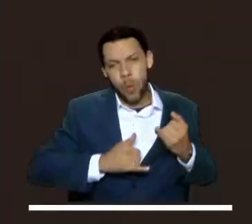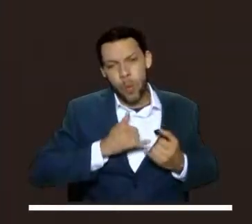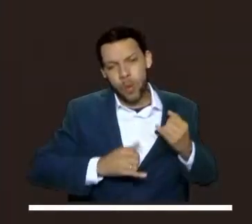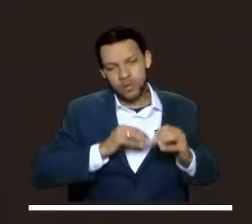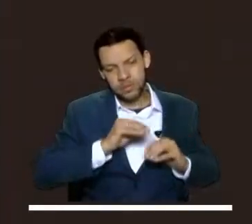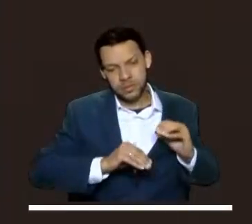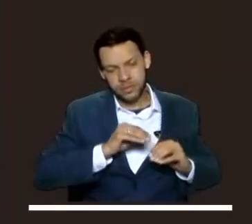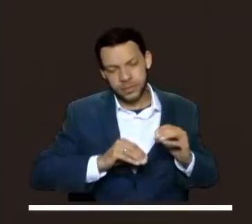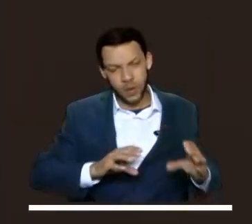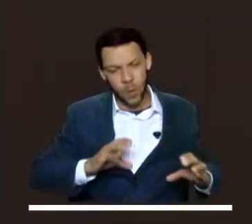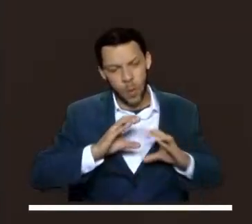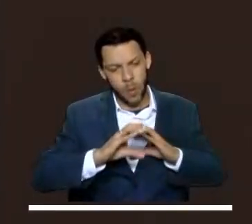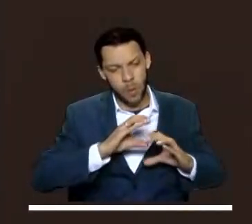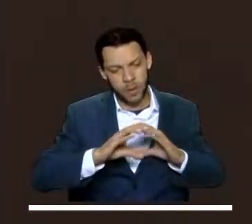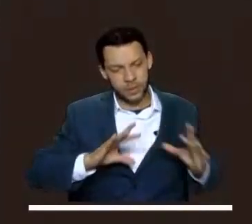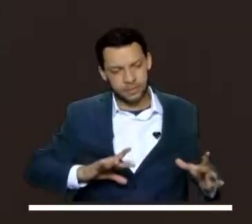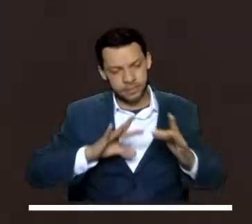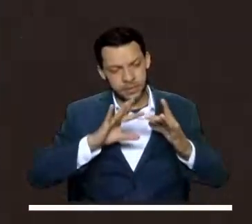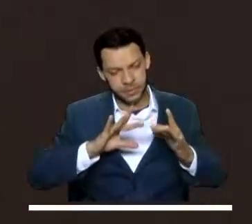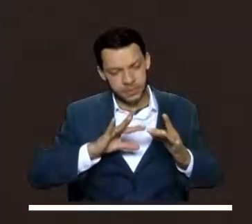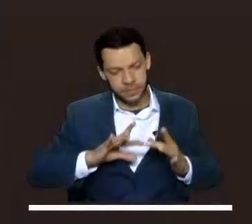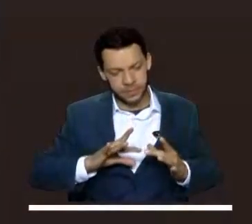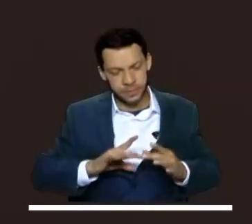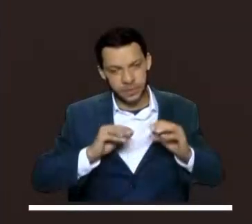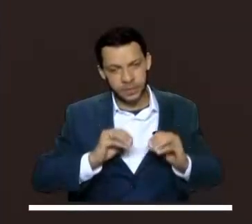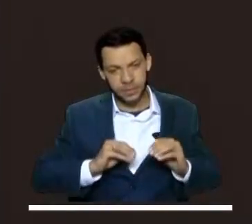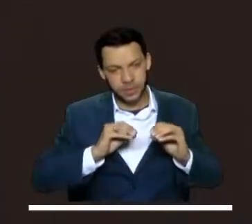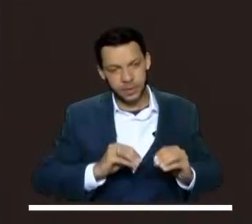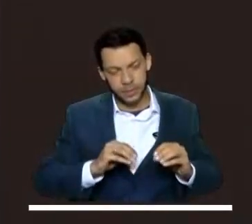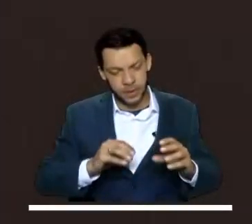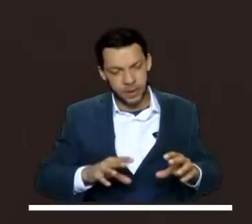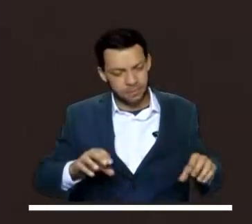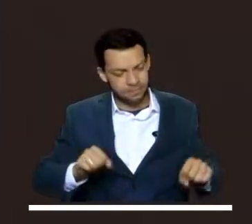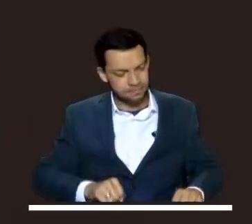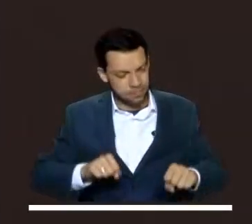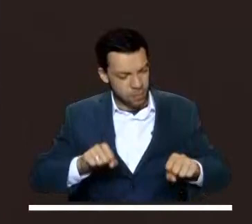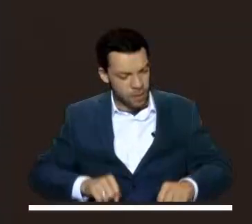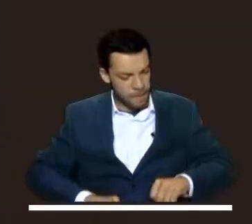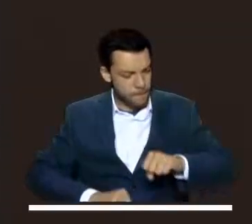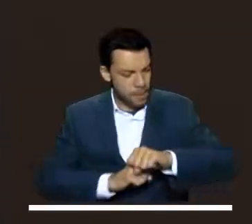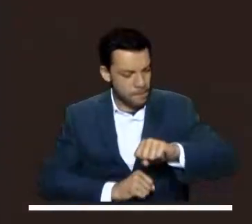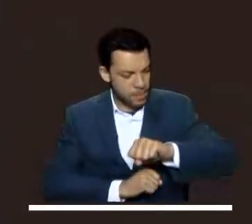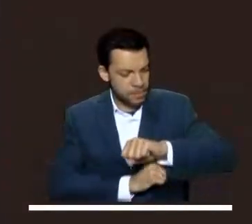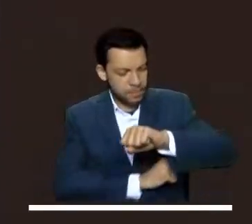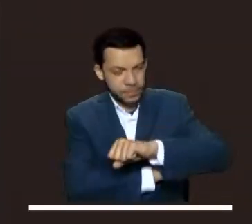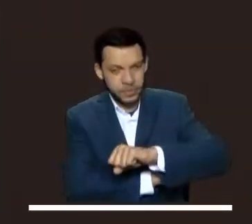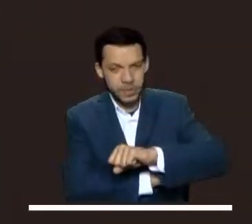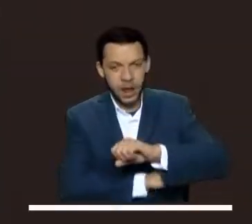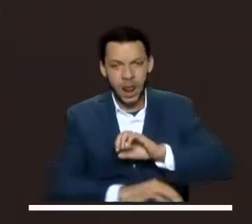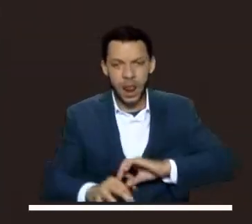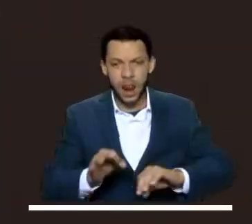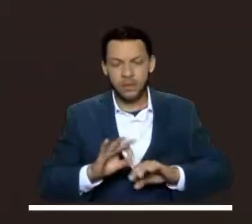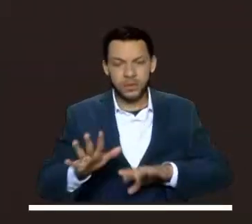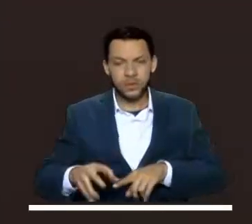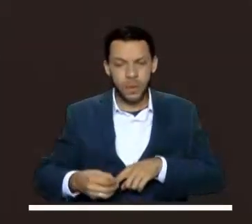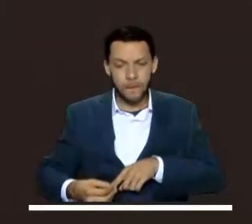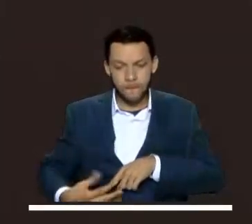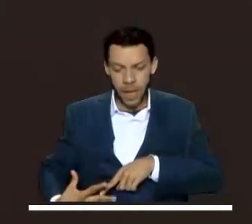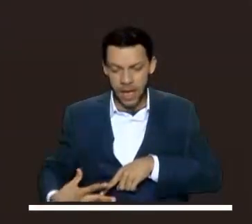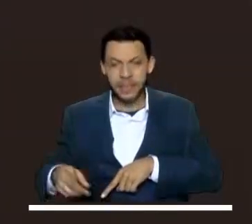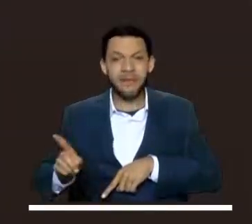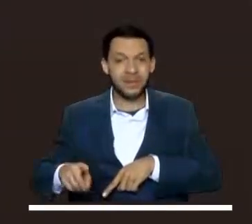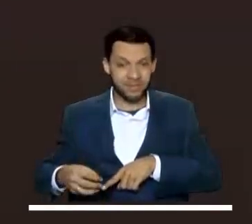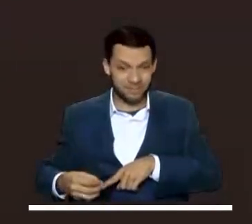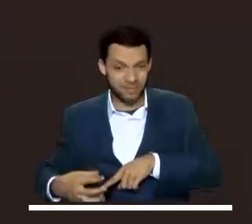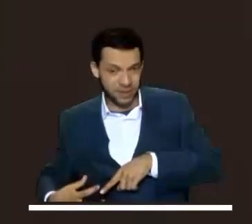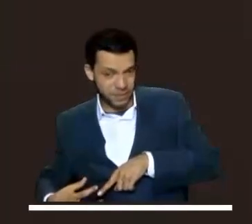donde se comunica con el intestino delgado, ¿sí? Esta es la región en la que llamamos el ciego, donde también está ubicada el apéndice. Evaluamos que confirmamos